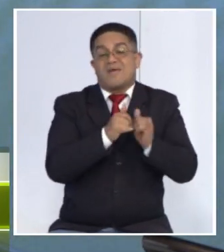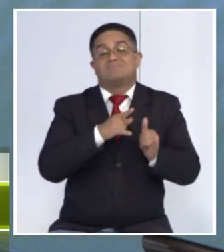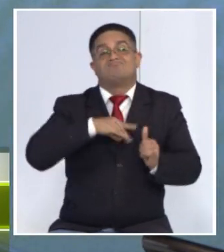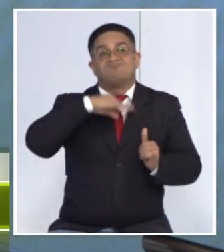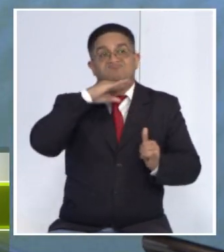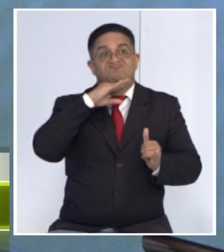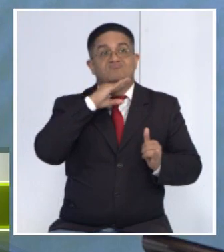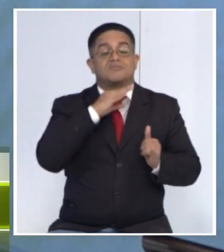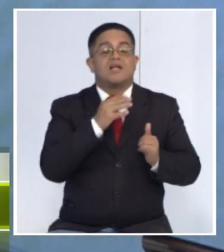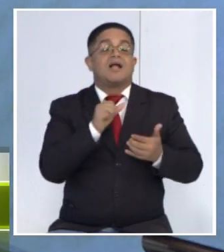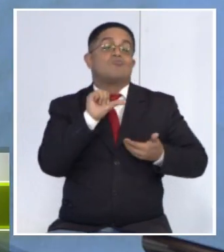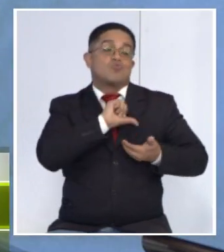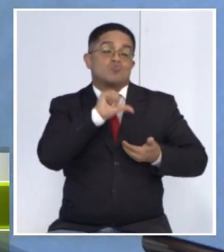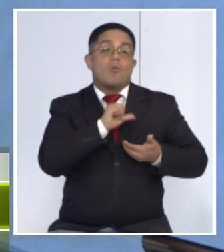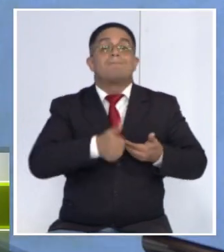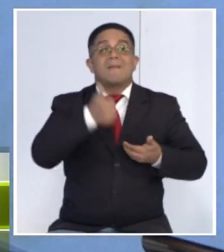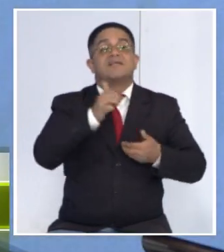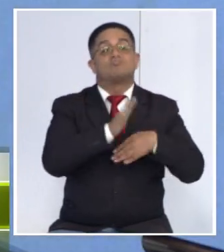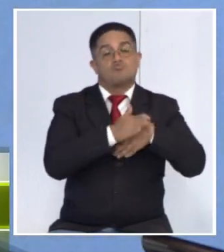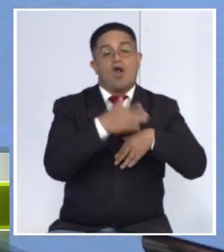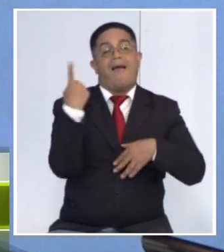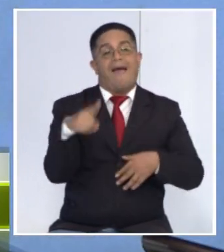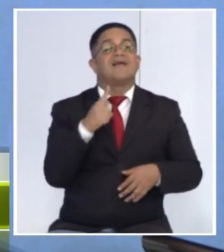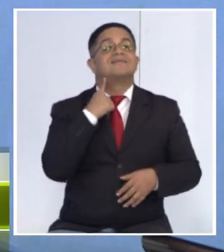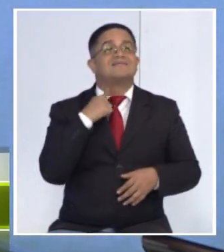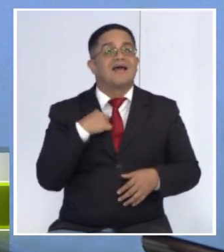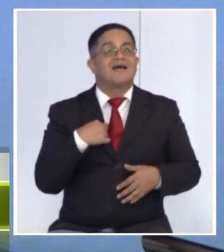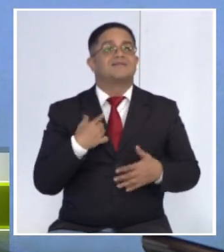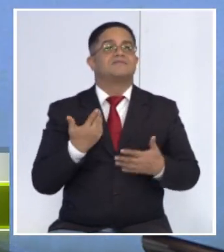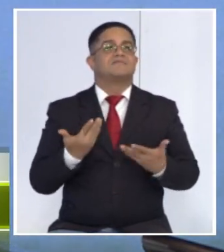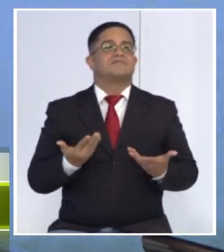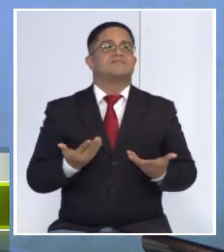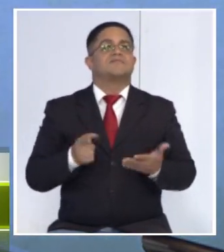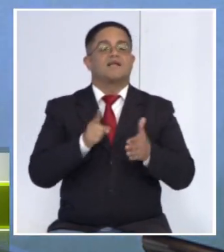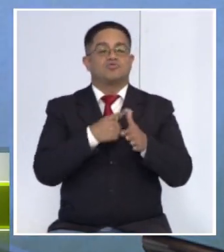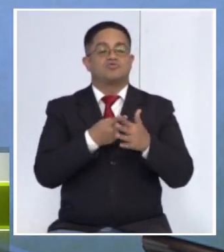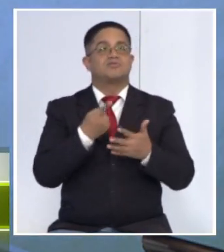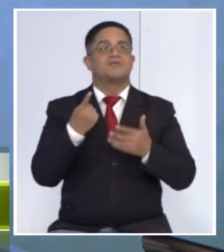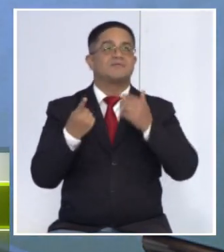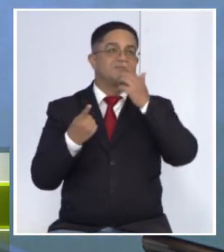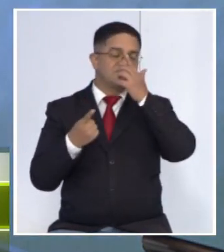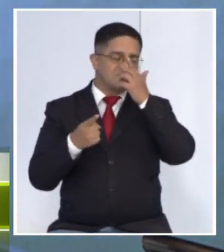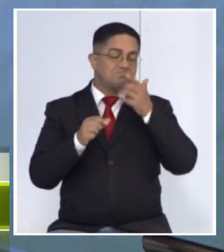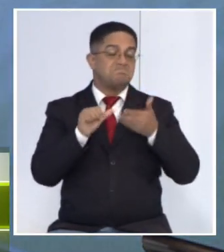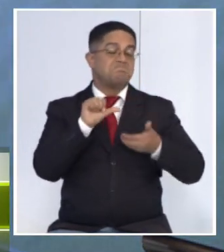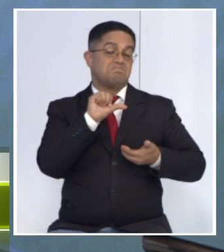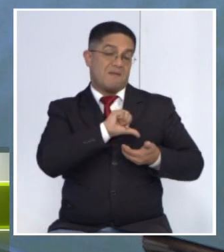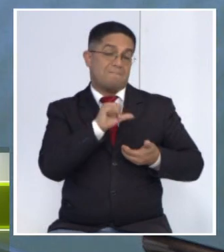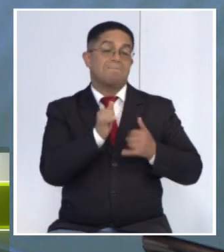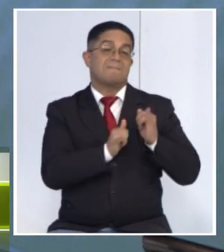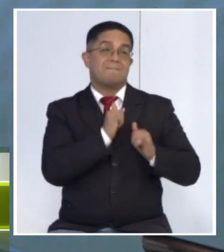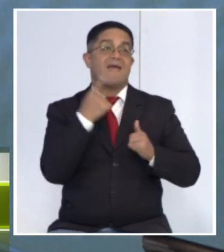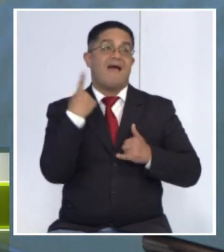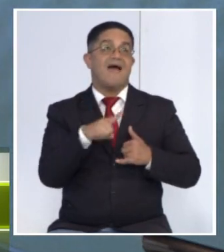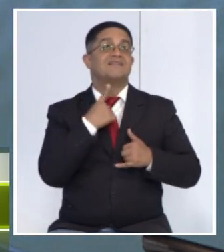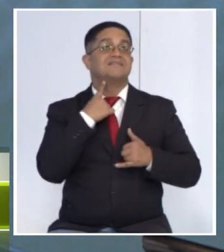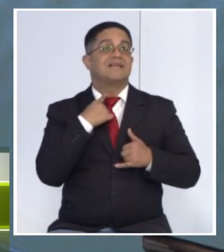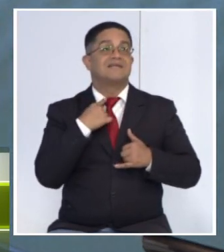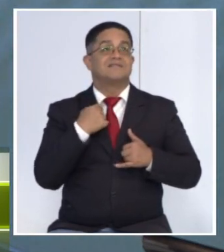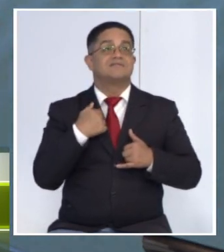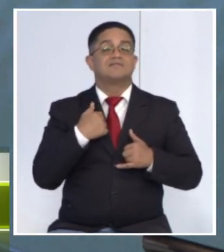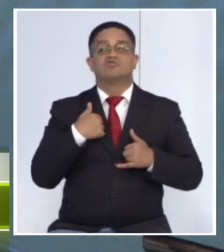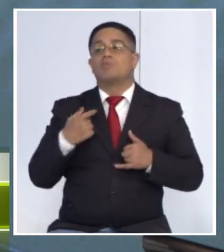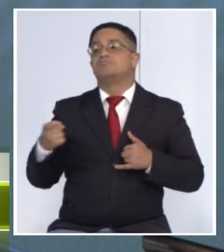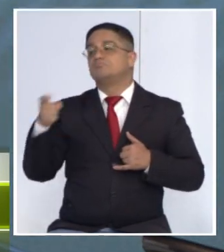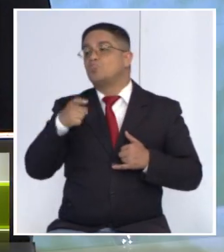sed. Incluso nosotros notamos que hay mamadas cortas. Claro. Y eso es como cuando el bebé tiene sed, como cuando yo voy a la nevera y busco un vasito